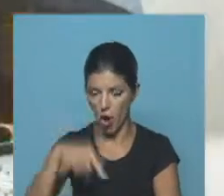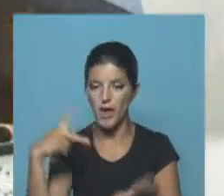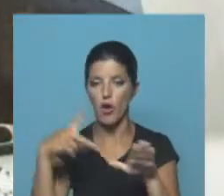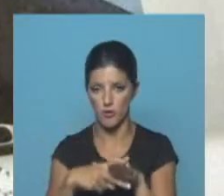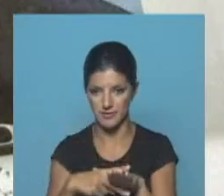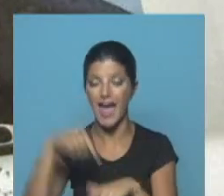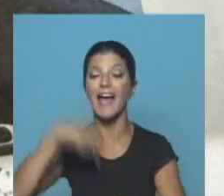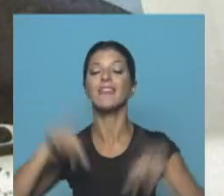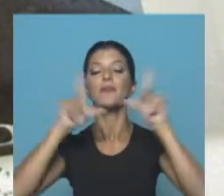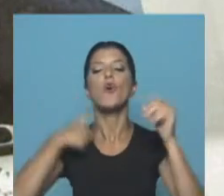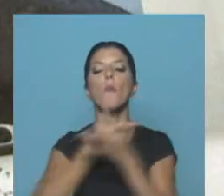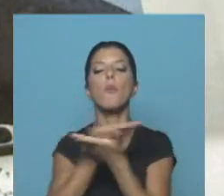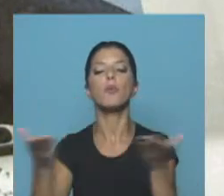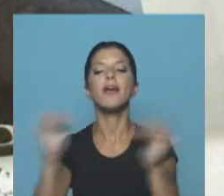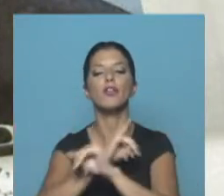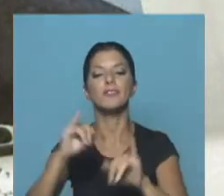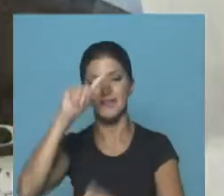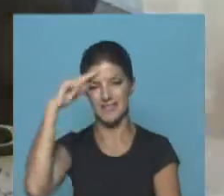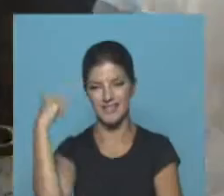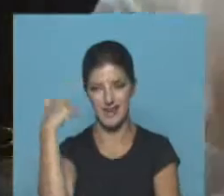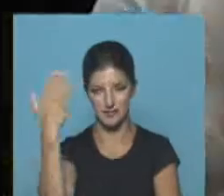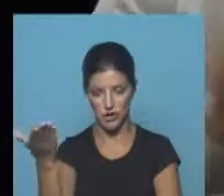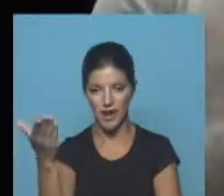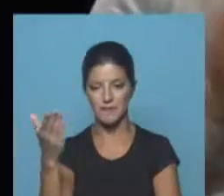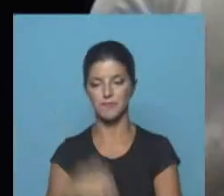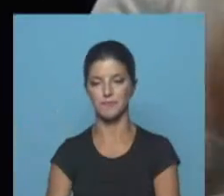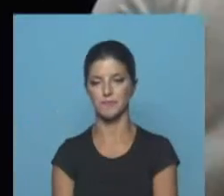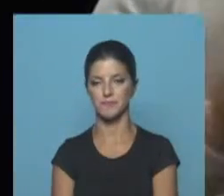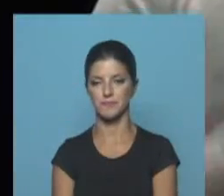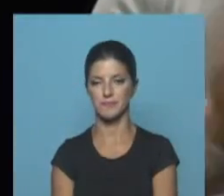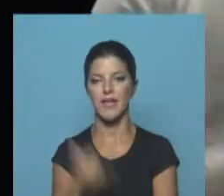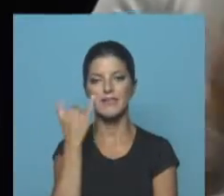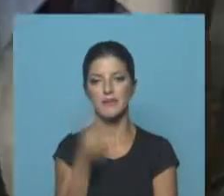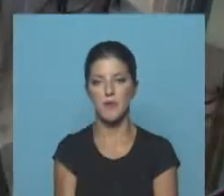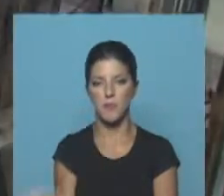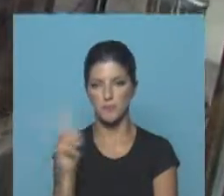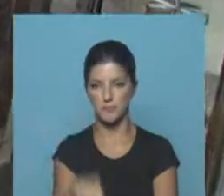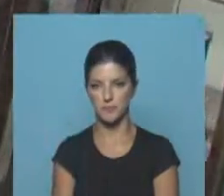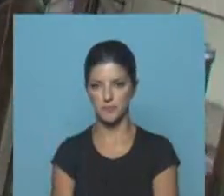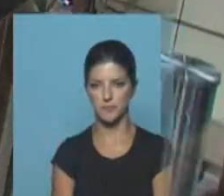pausa en esta edición internacional de Televisión Pública Argentina. Ya volvemos.